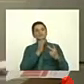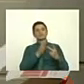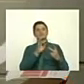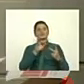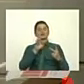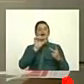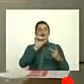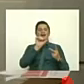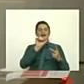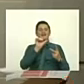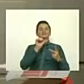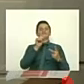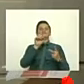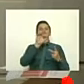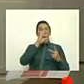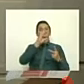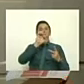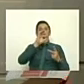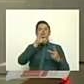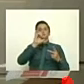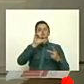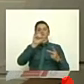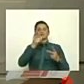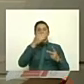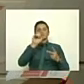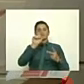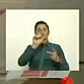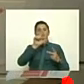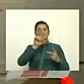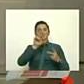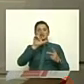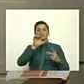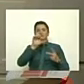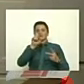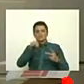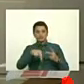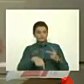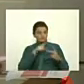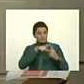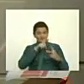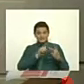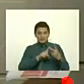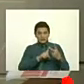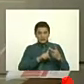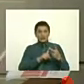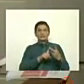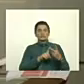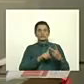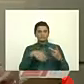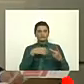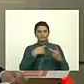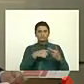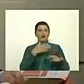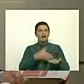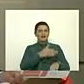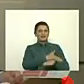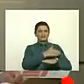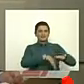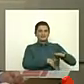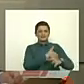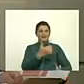señora Cecilia Álvarez. Ambos tienen, en el proceso de discusión y de reversión de la decisión del Ministerio